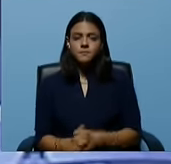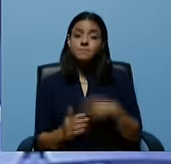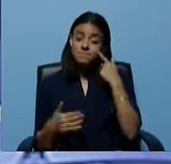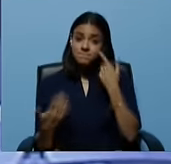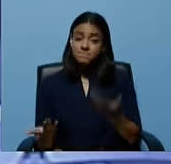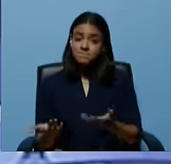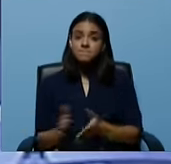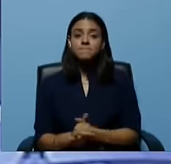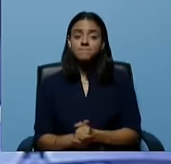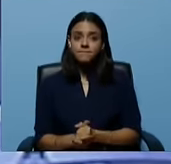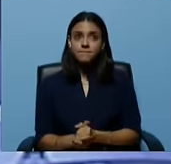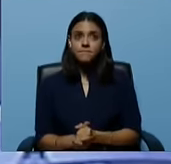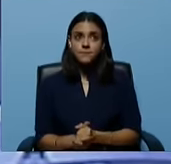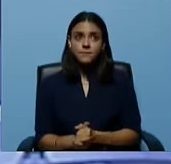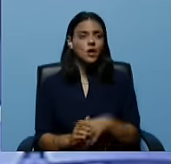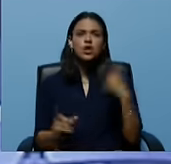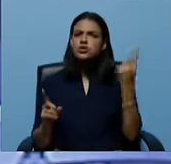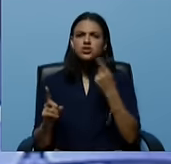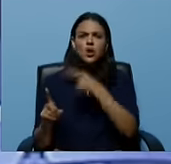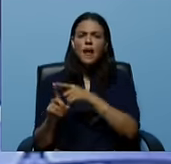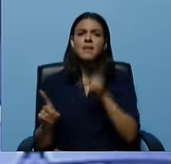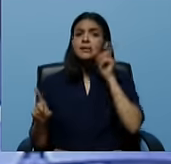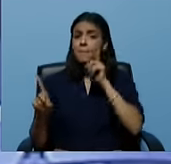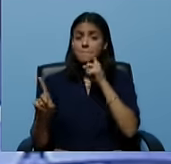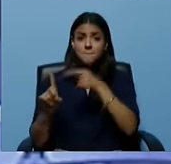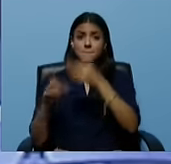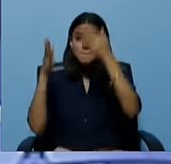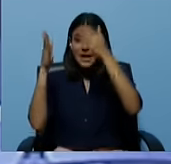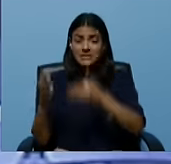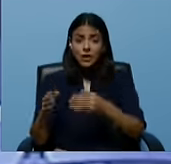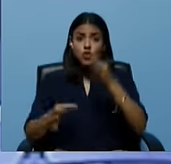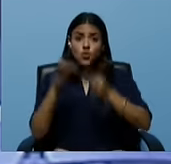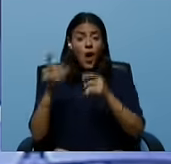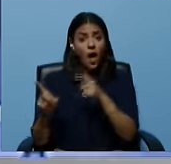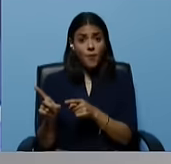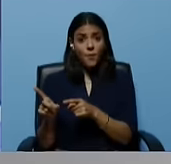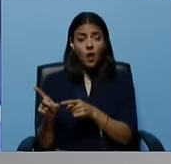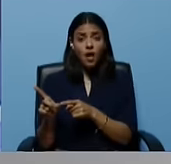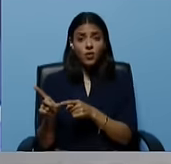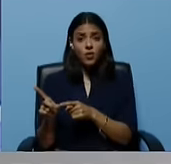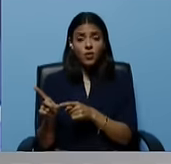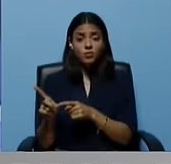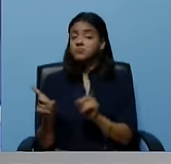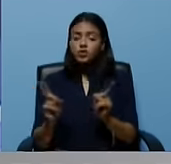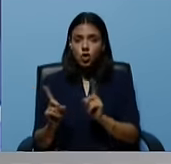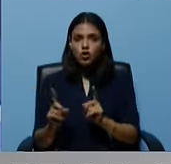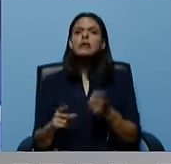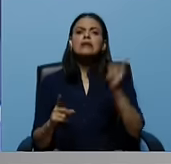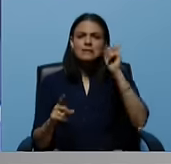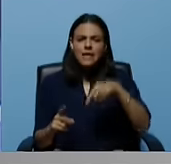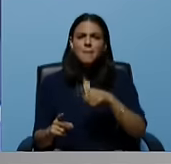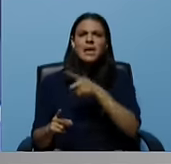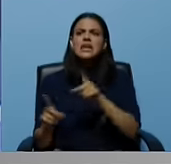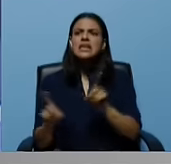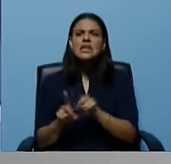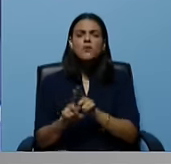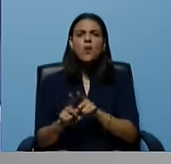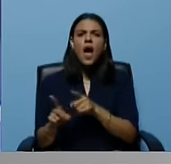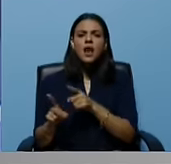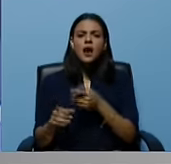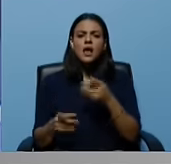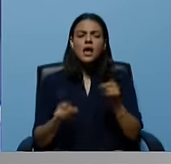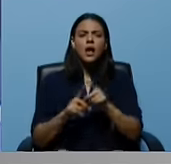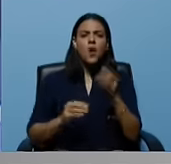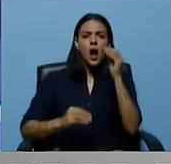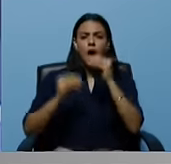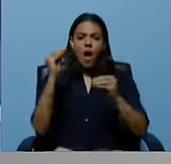Aro no solamente es un mentiroso contumaz, sino que es muy desangelado, porque